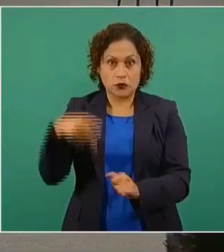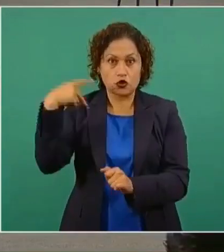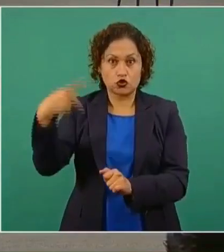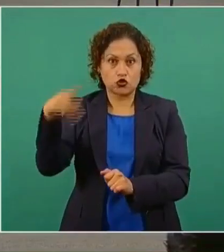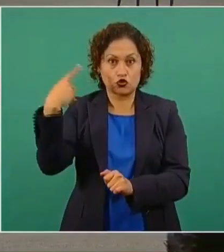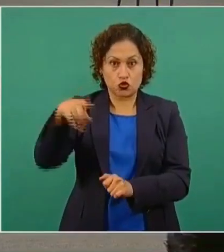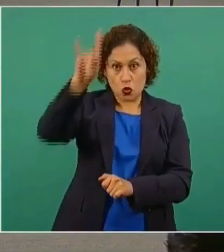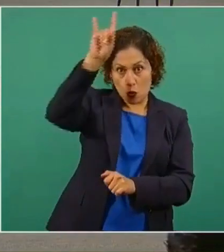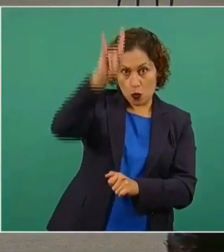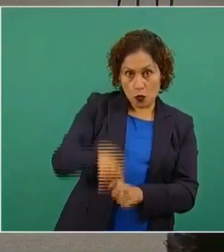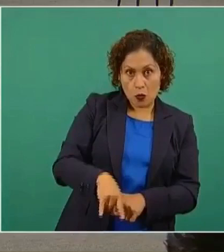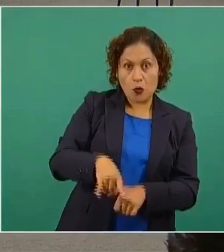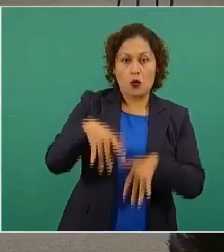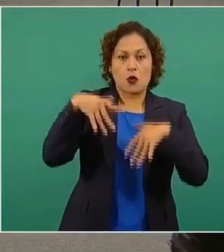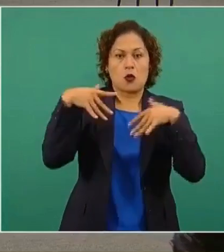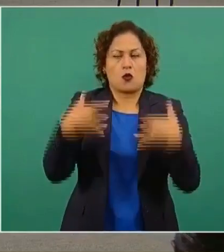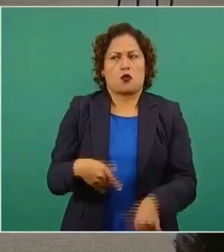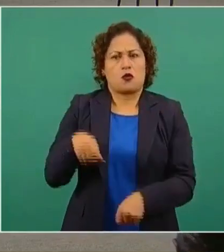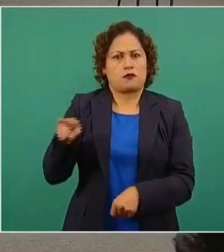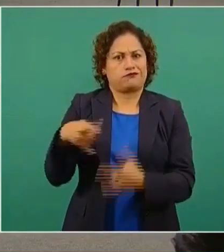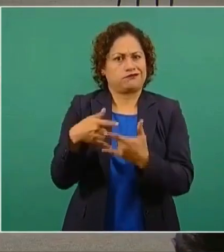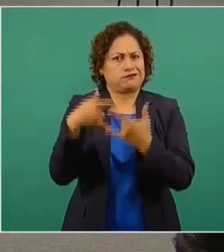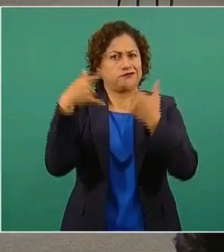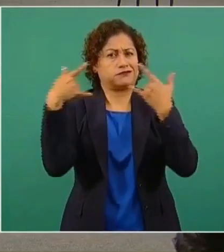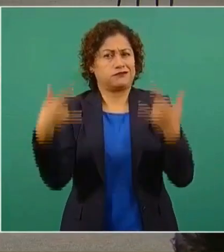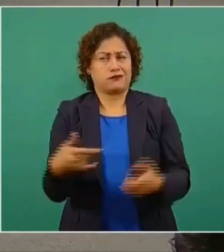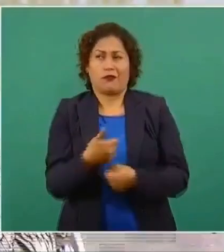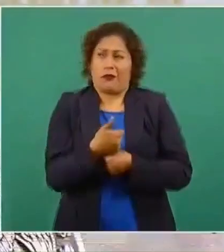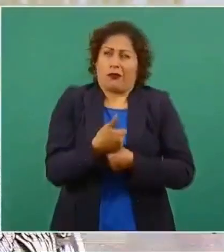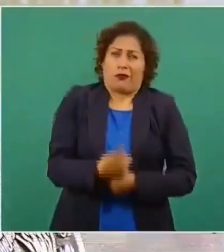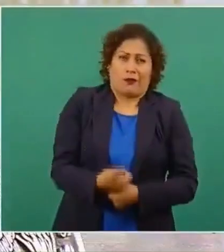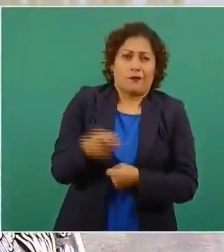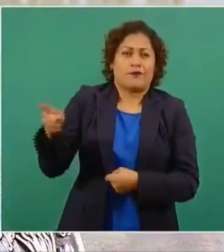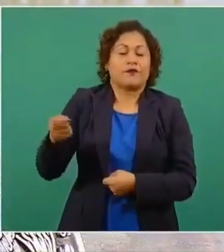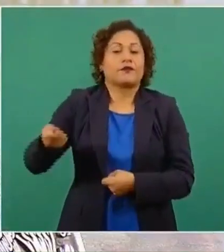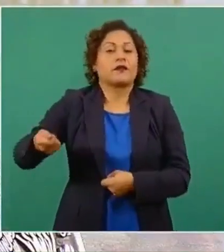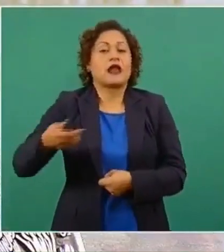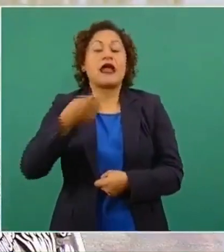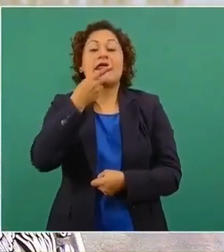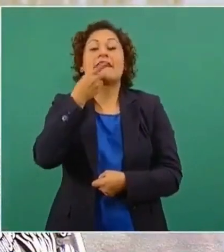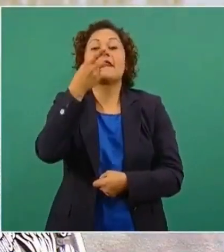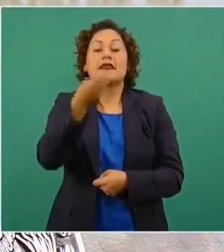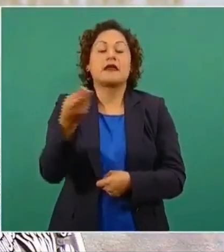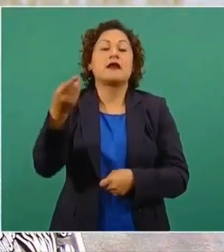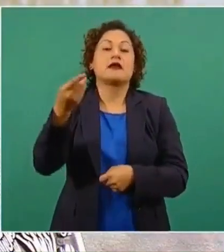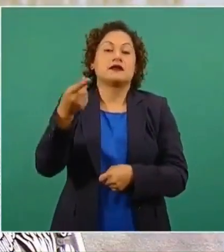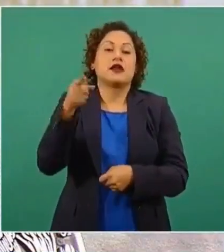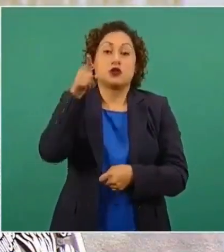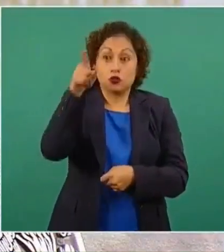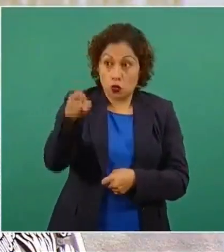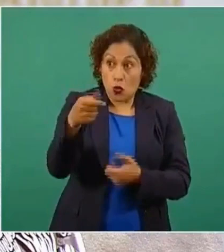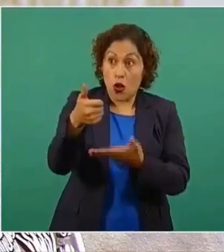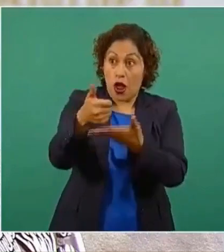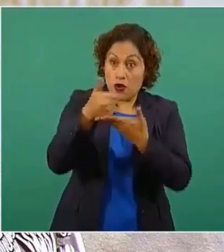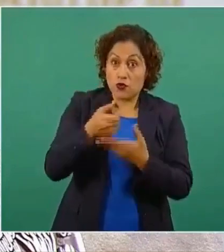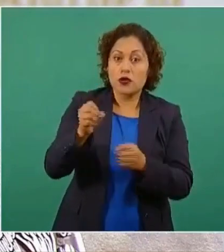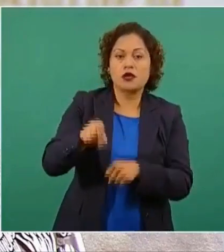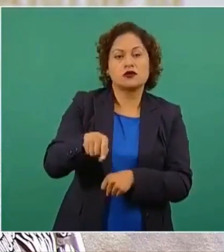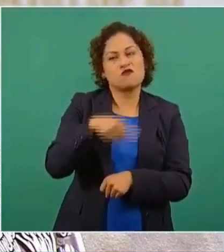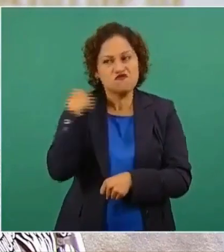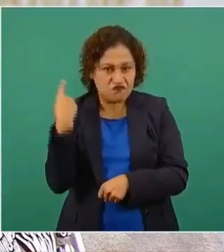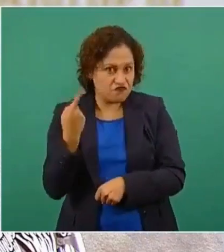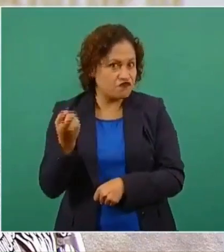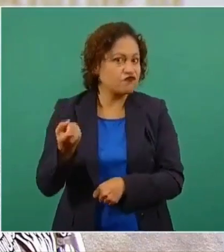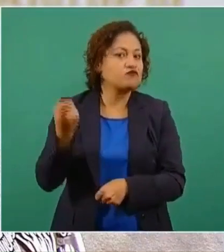parece un melodrama televisivo, dice: o cooperas o te corto el cuello, o juegas conforme a